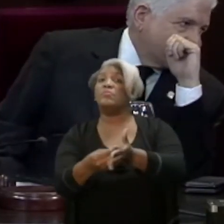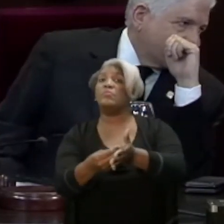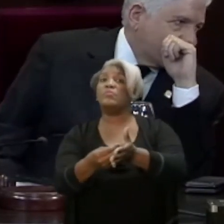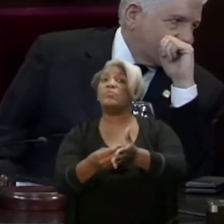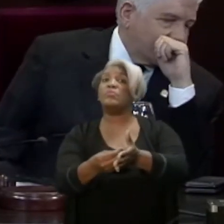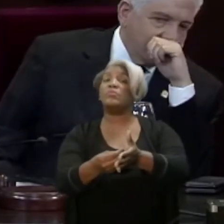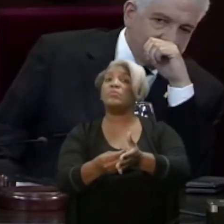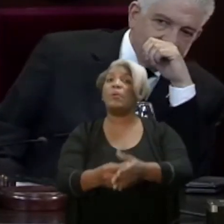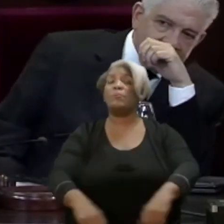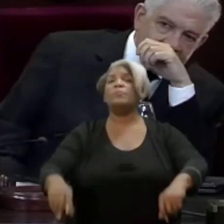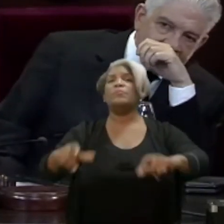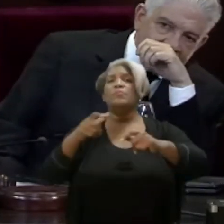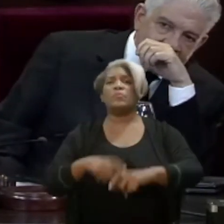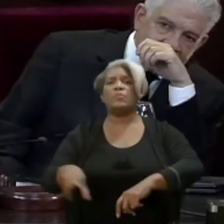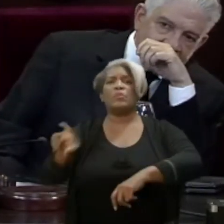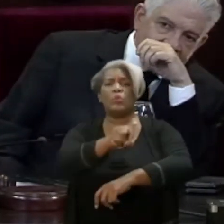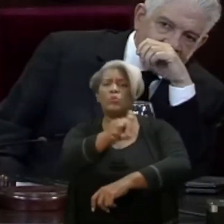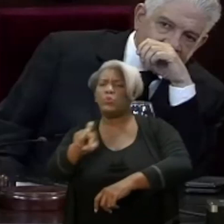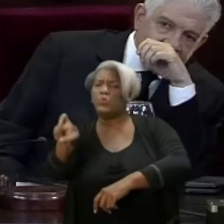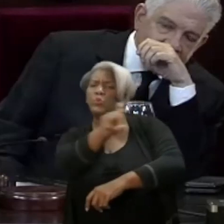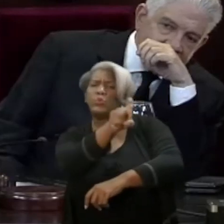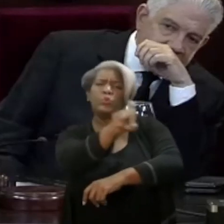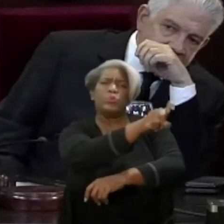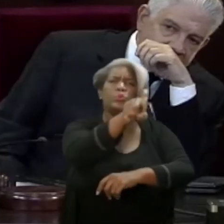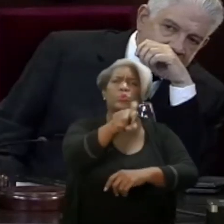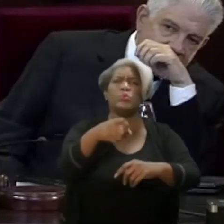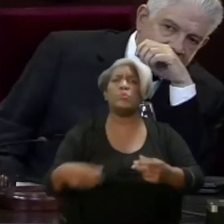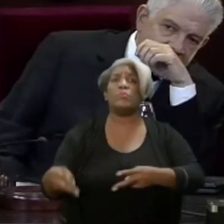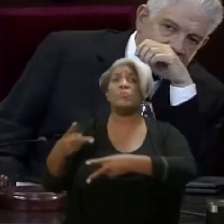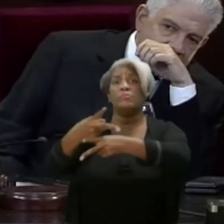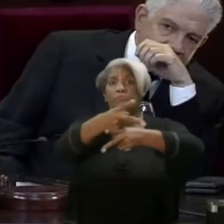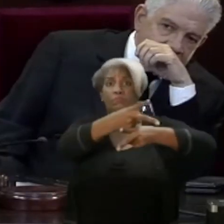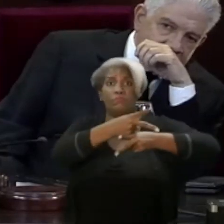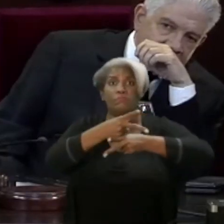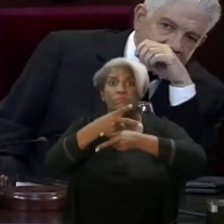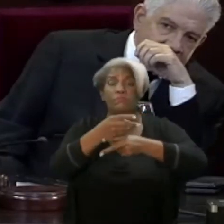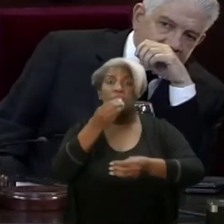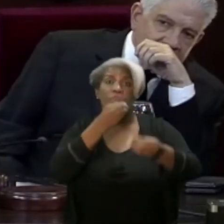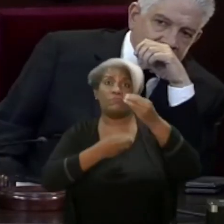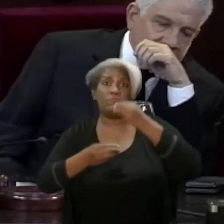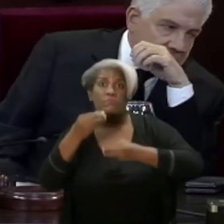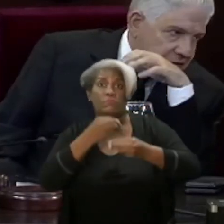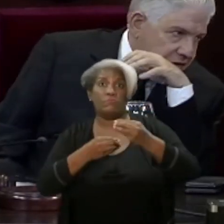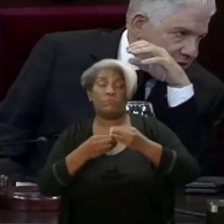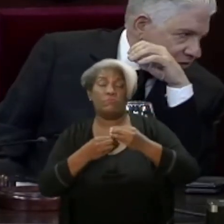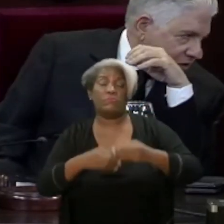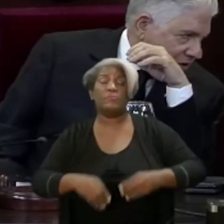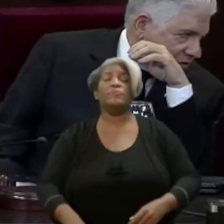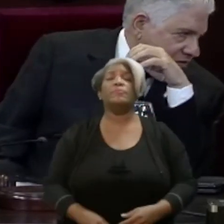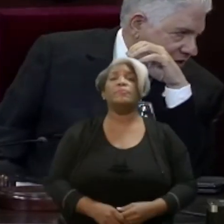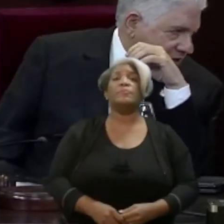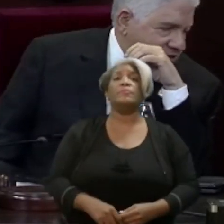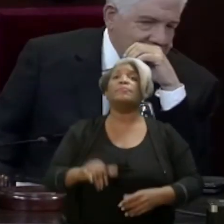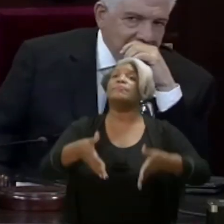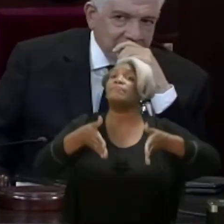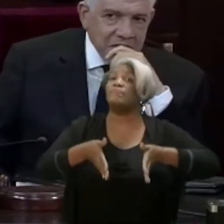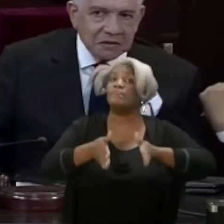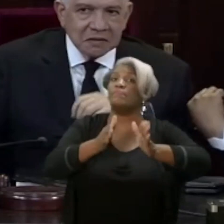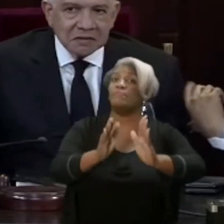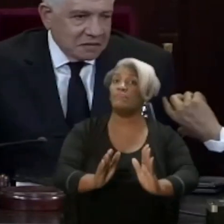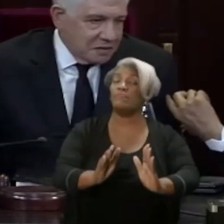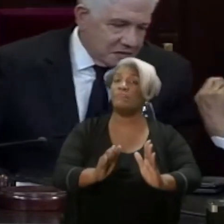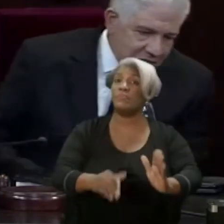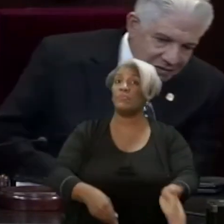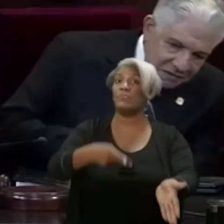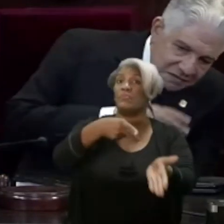para contrarrestar los altos precios de estos insumos en los mercados internacionales. Esto ha permitido congelar